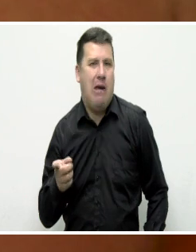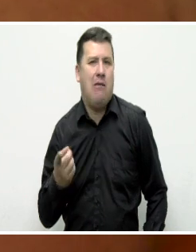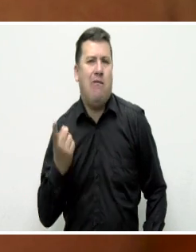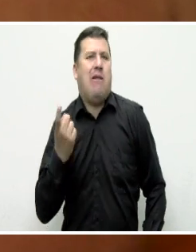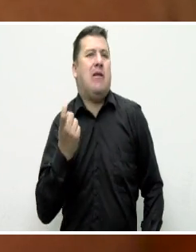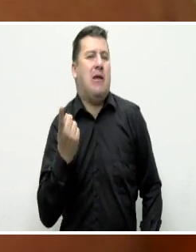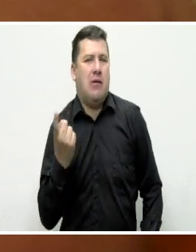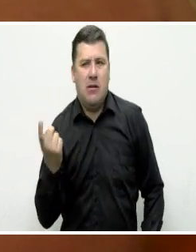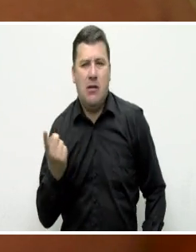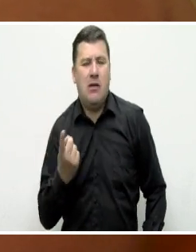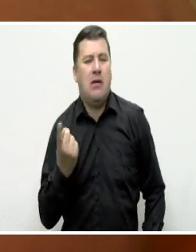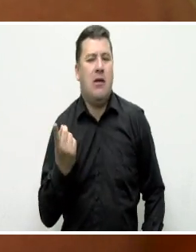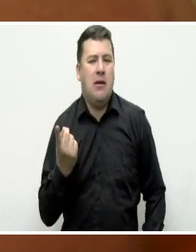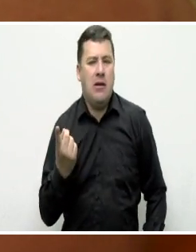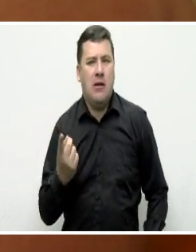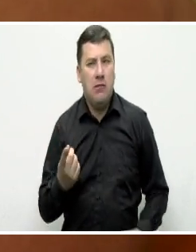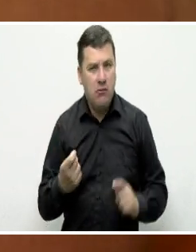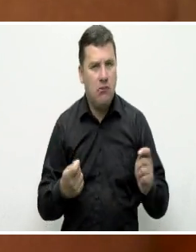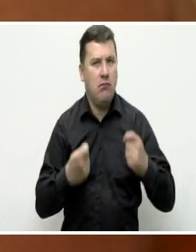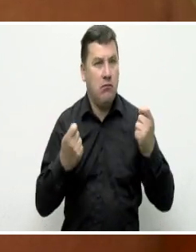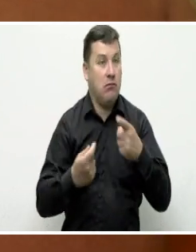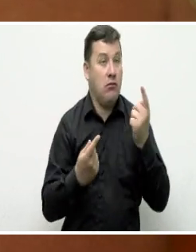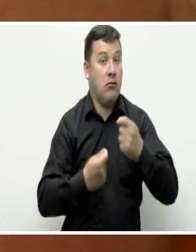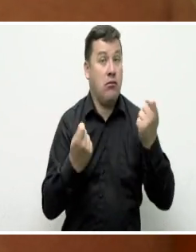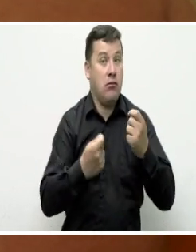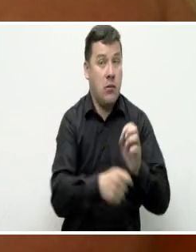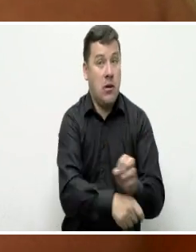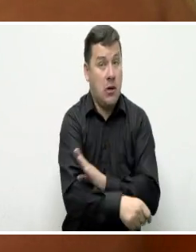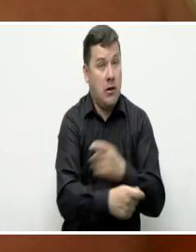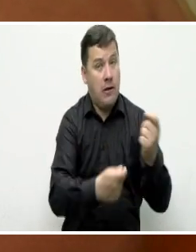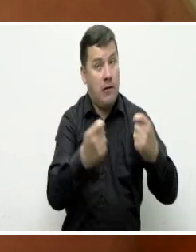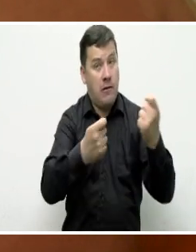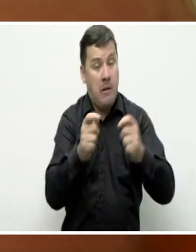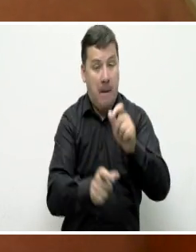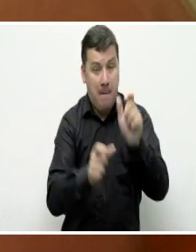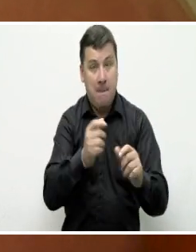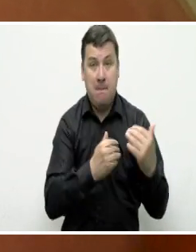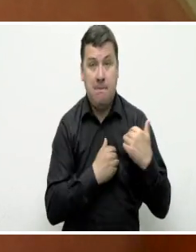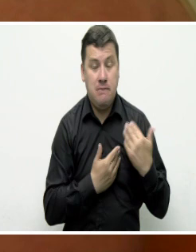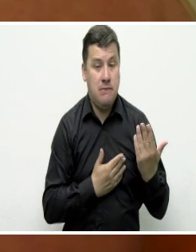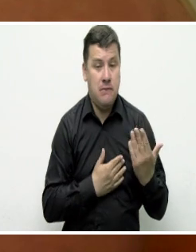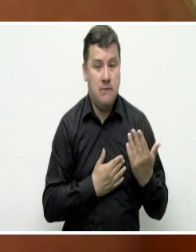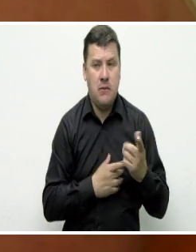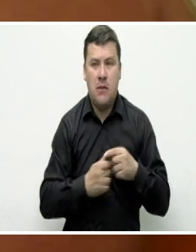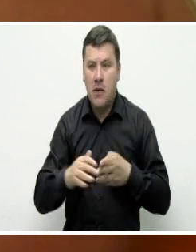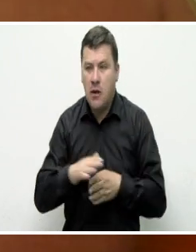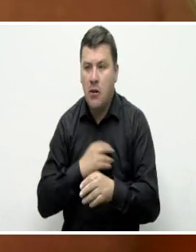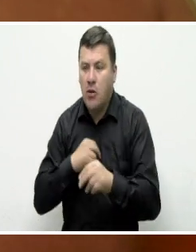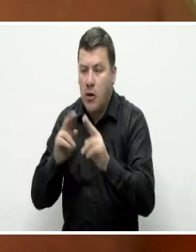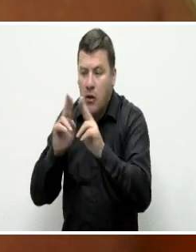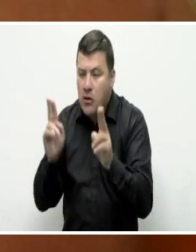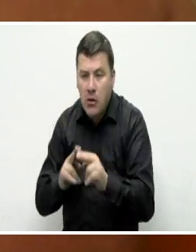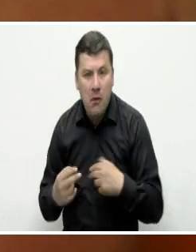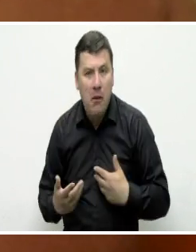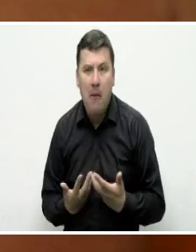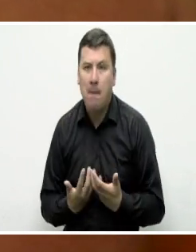la registraduría también está haciendo campañas de sensibilización a las personas que no tienen acceso a internet o otras facultades para hacerlo,